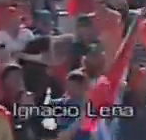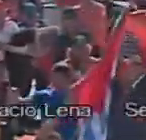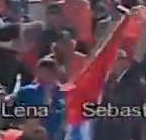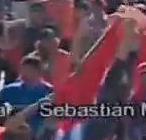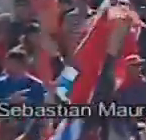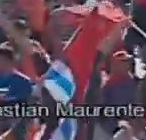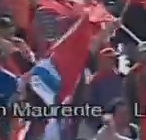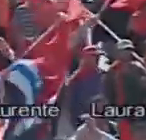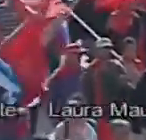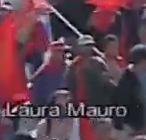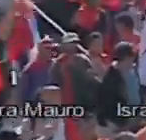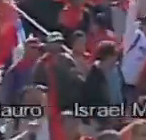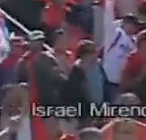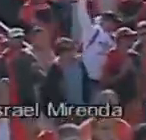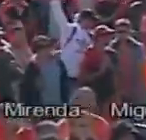¡Gracias!